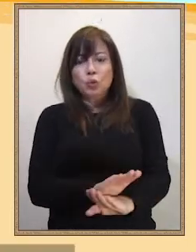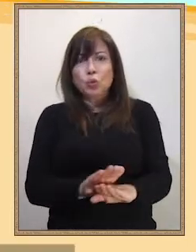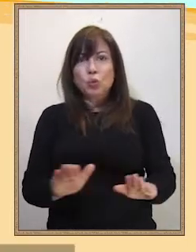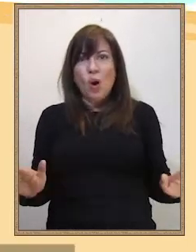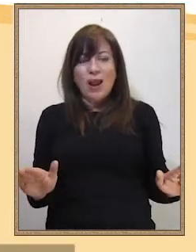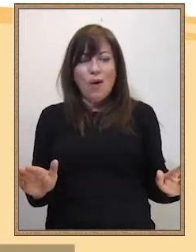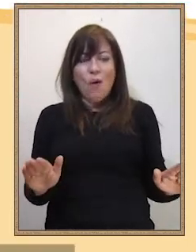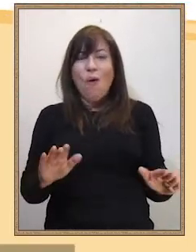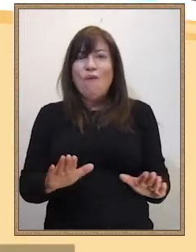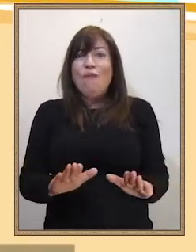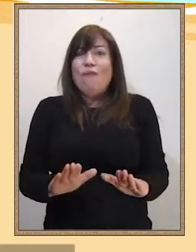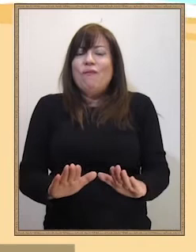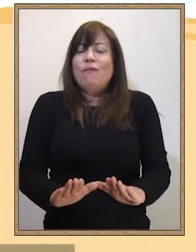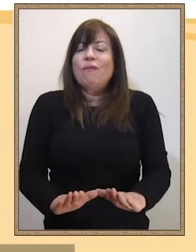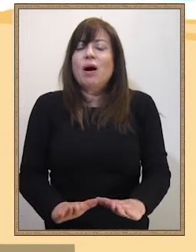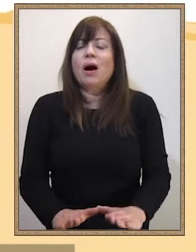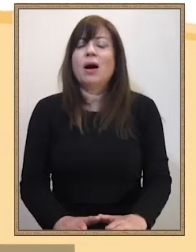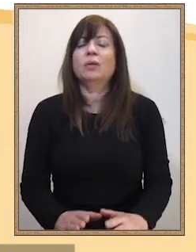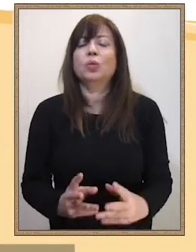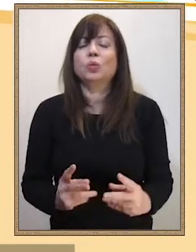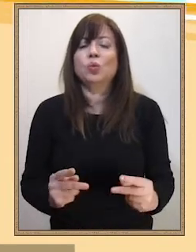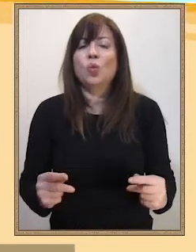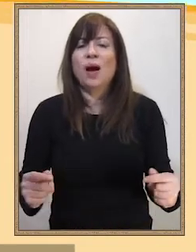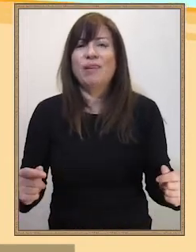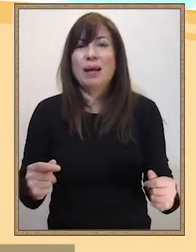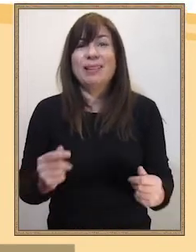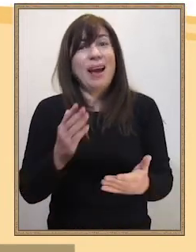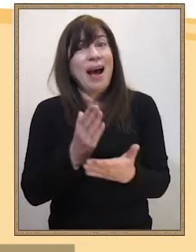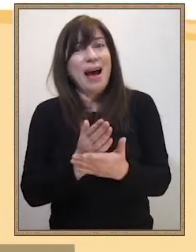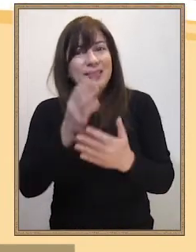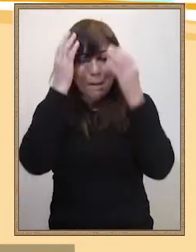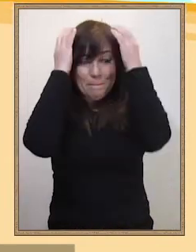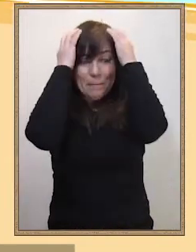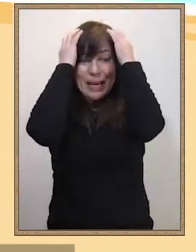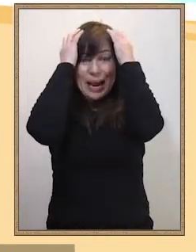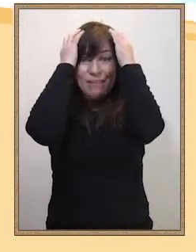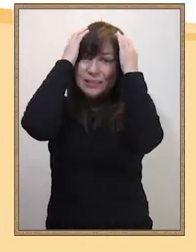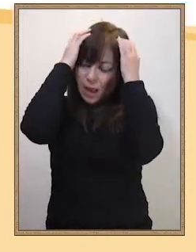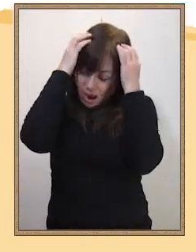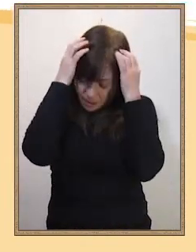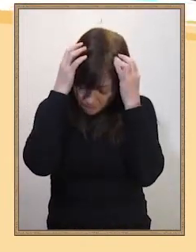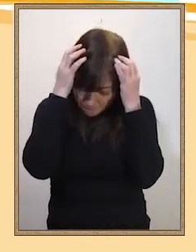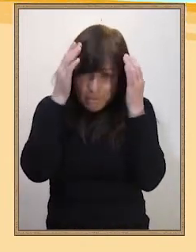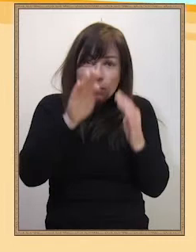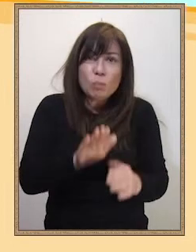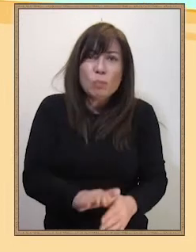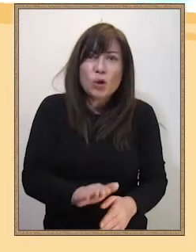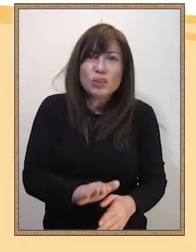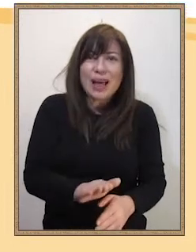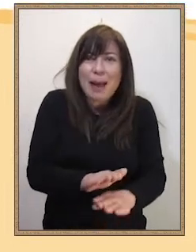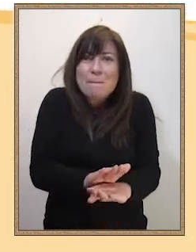Voy bajando suavemente hasta llevar mi cabeza apoyada así en el